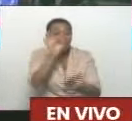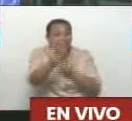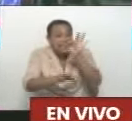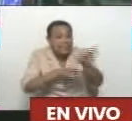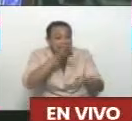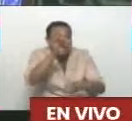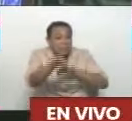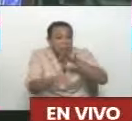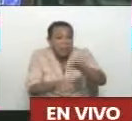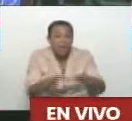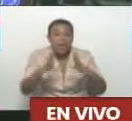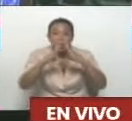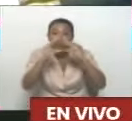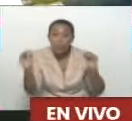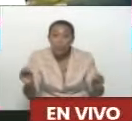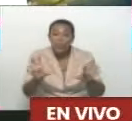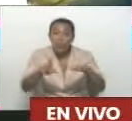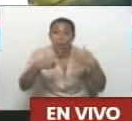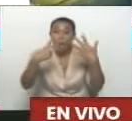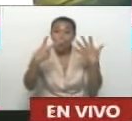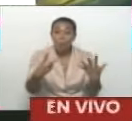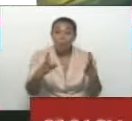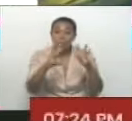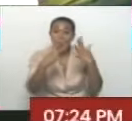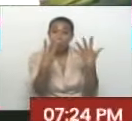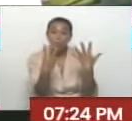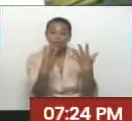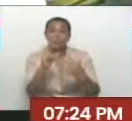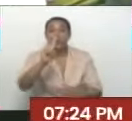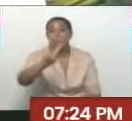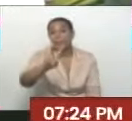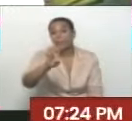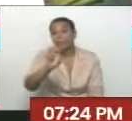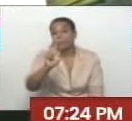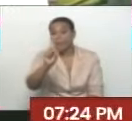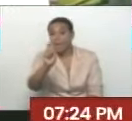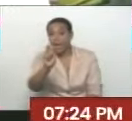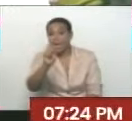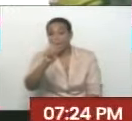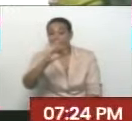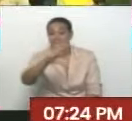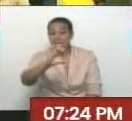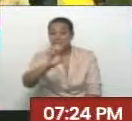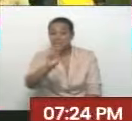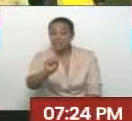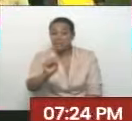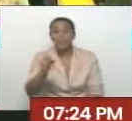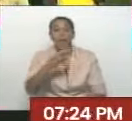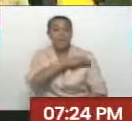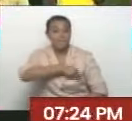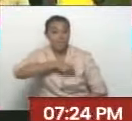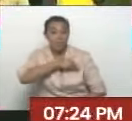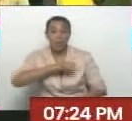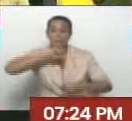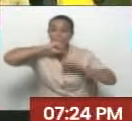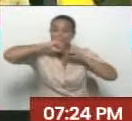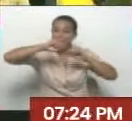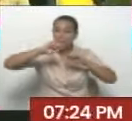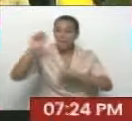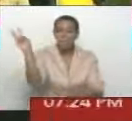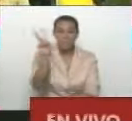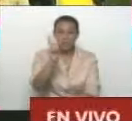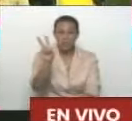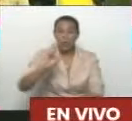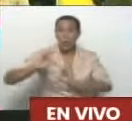detalles de todos los 8 vértices y las acciones de la gran misión Viva Venezuela,